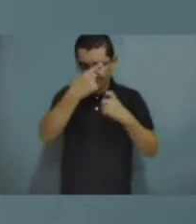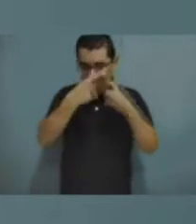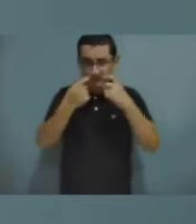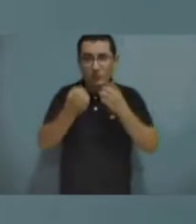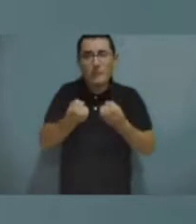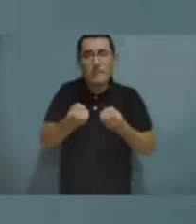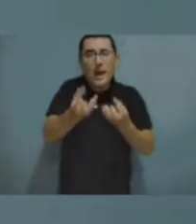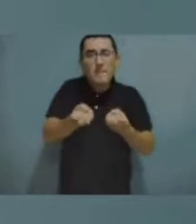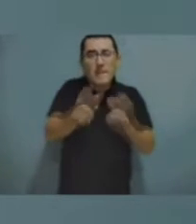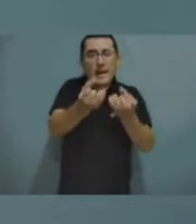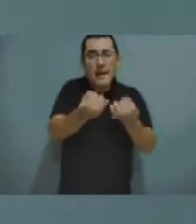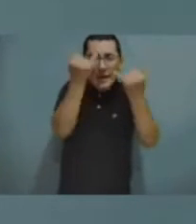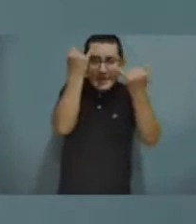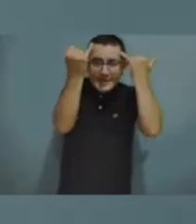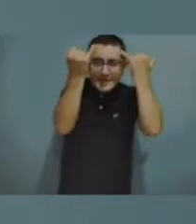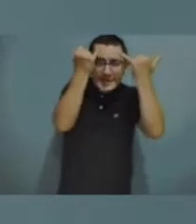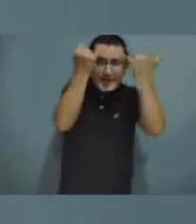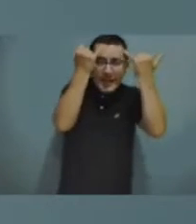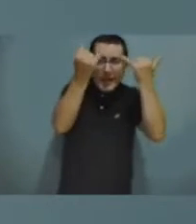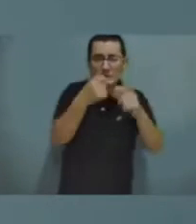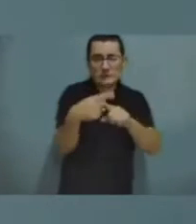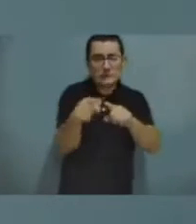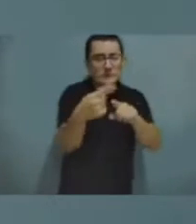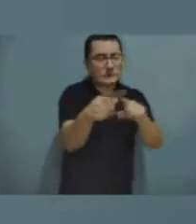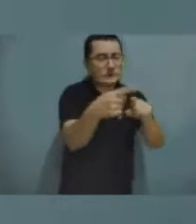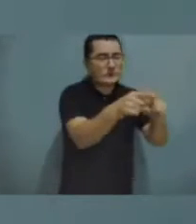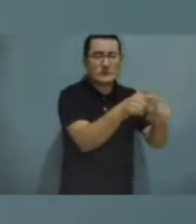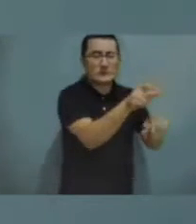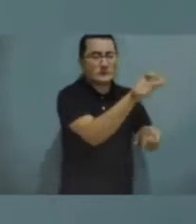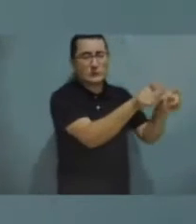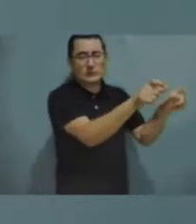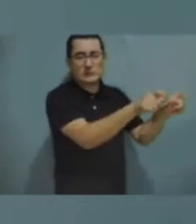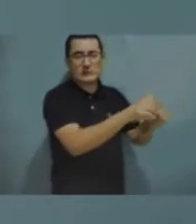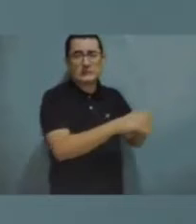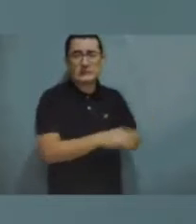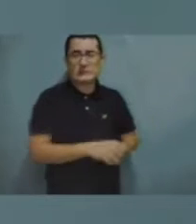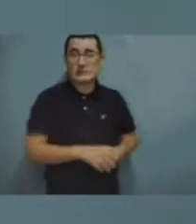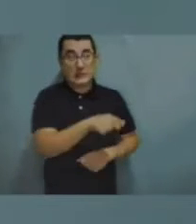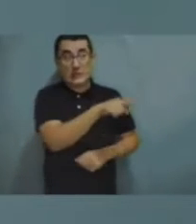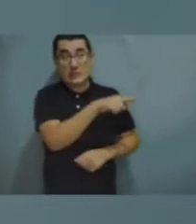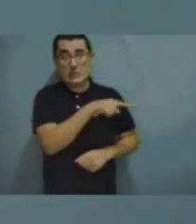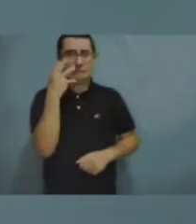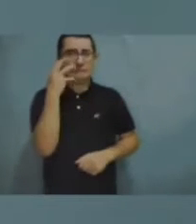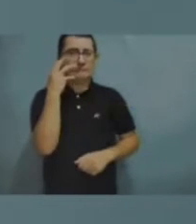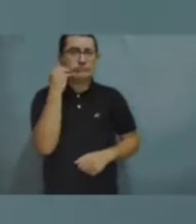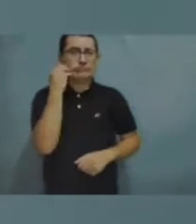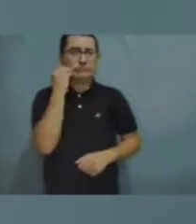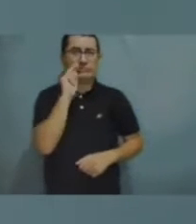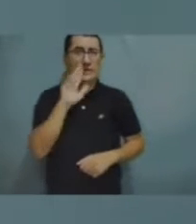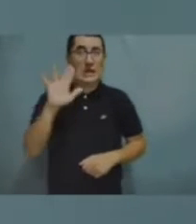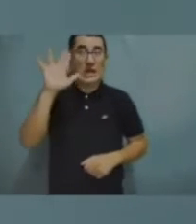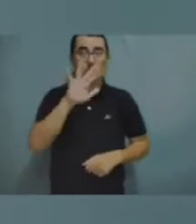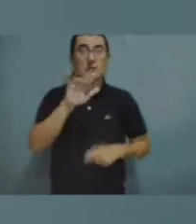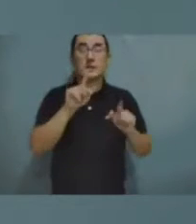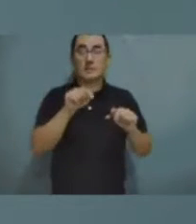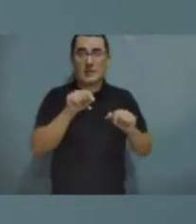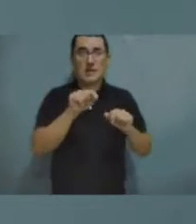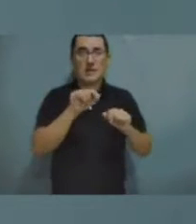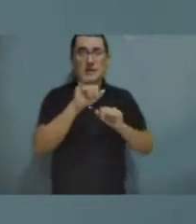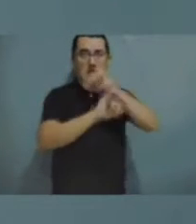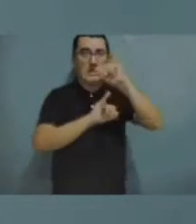de expertos nacionales, expertos internacionales. Como ustedes ven en sus pantallas,